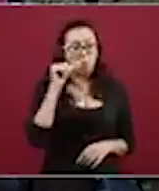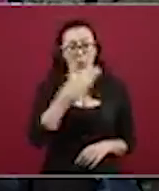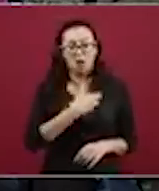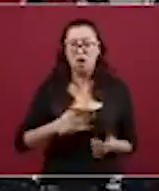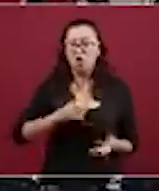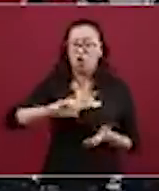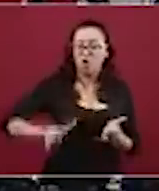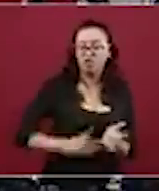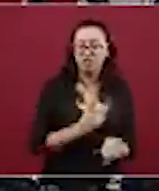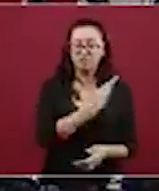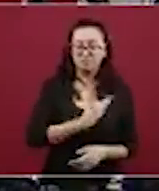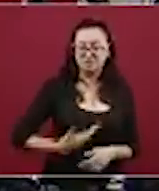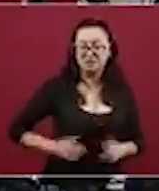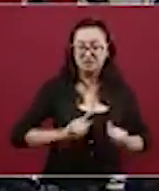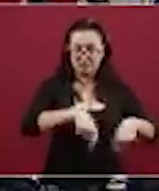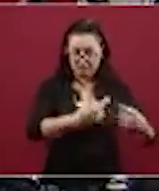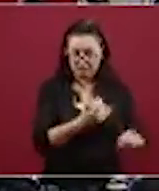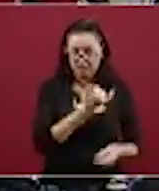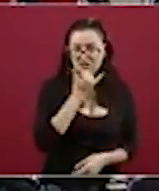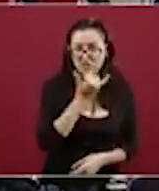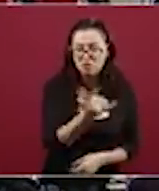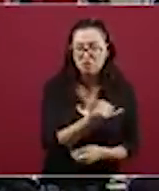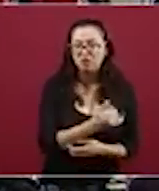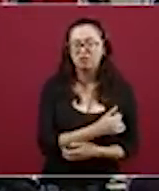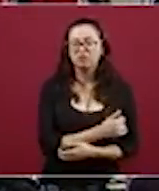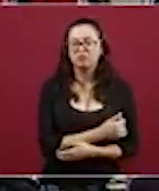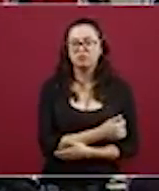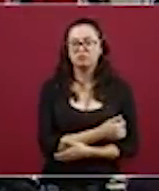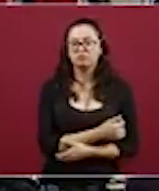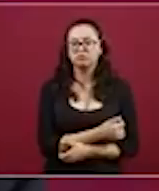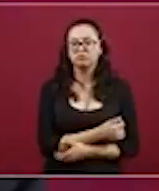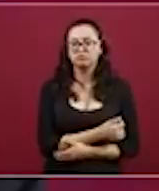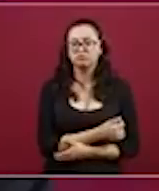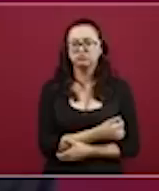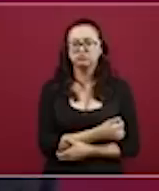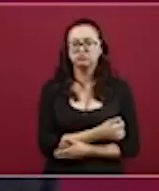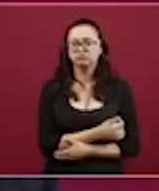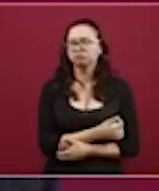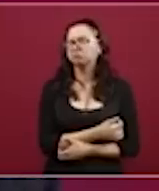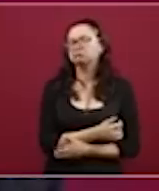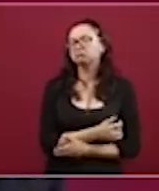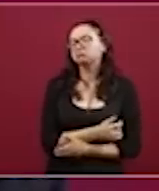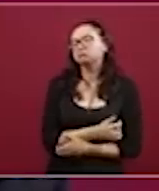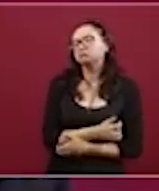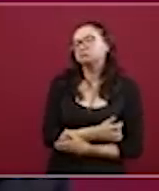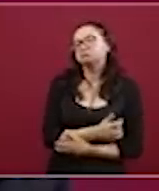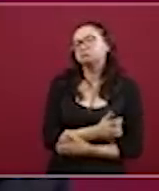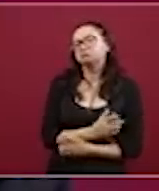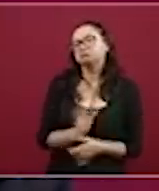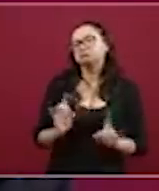eso en estos momentos. Le decía del presidente Juárez. Son circunstancias